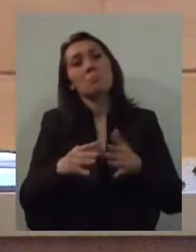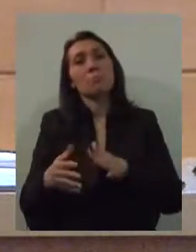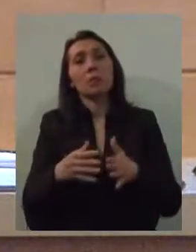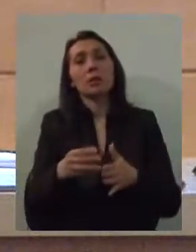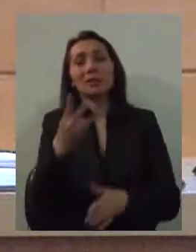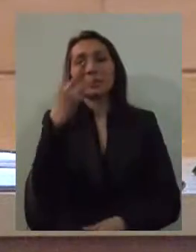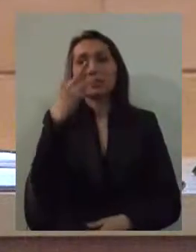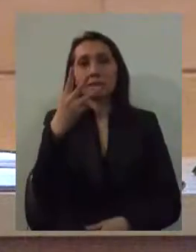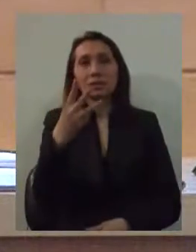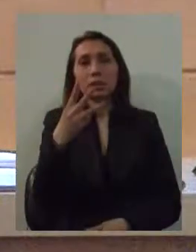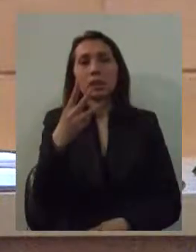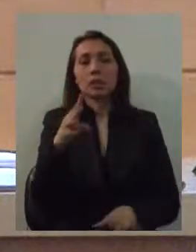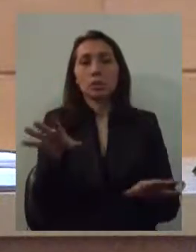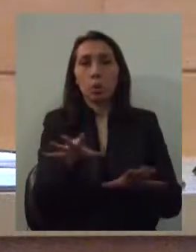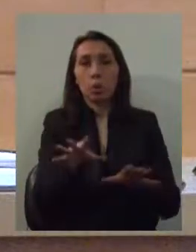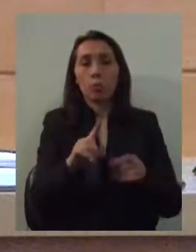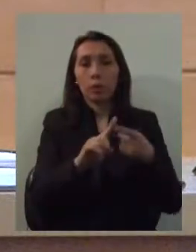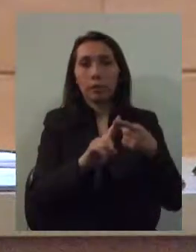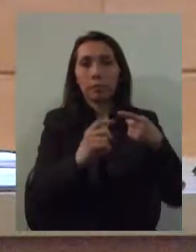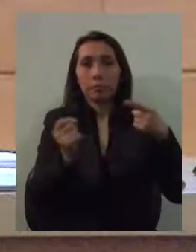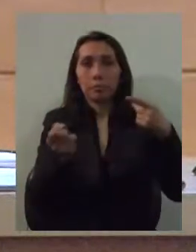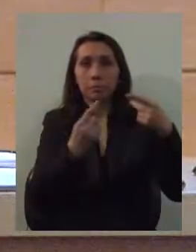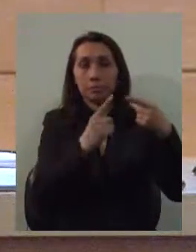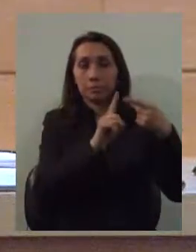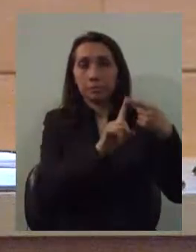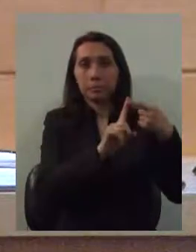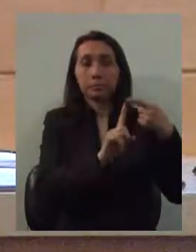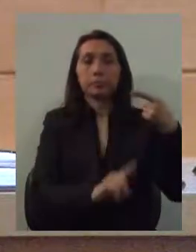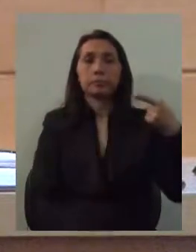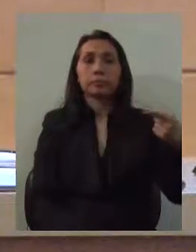básicamente tres criterios. El primero es el de la,